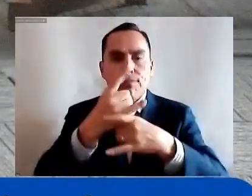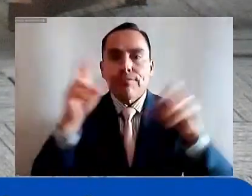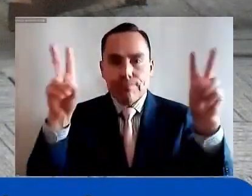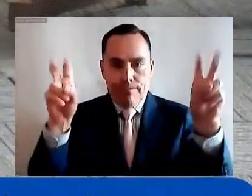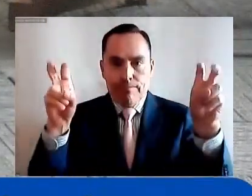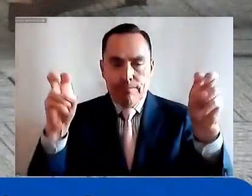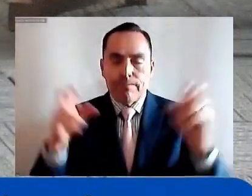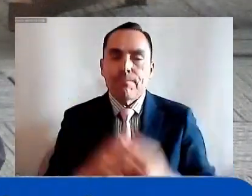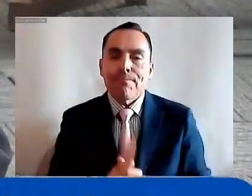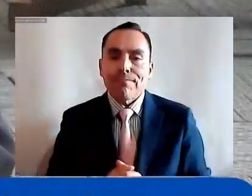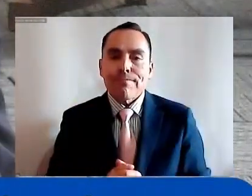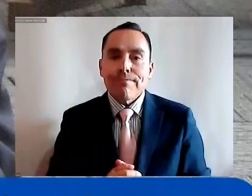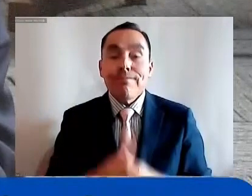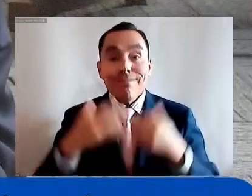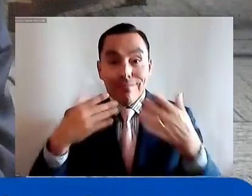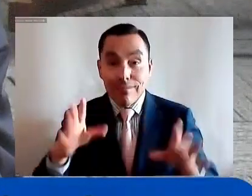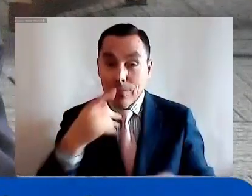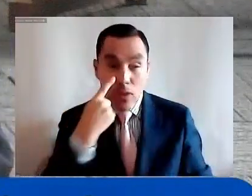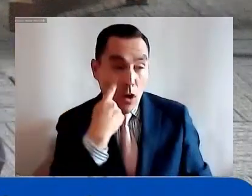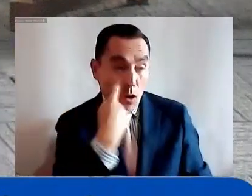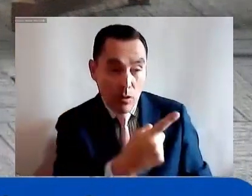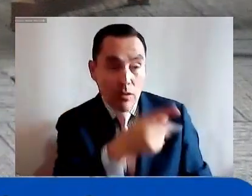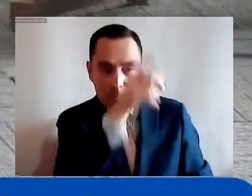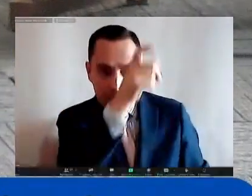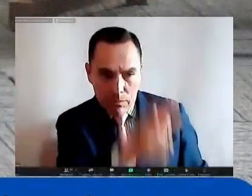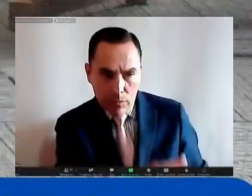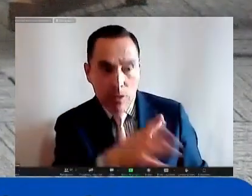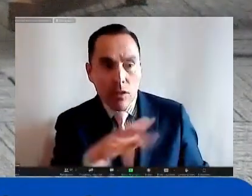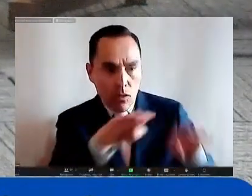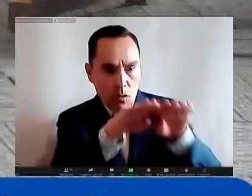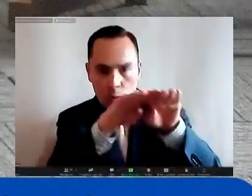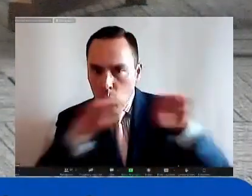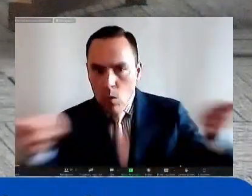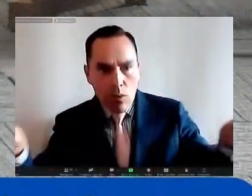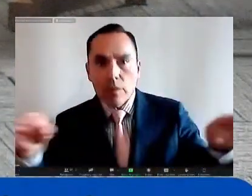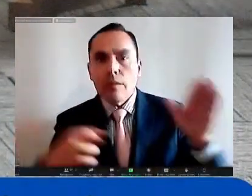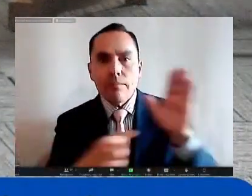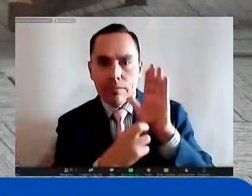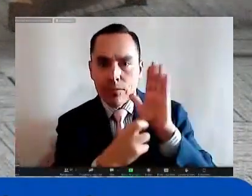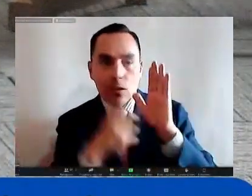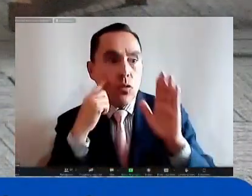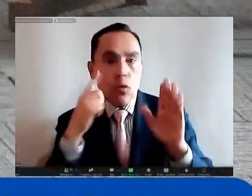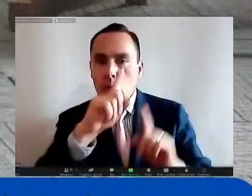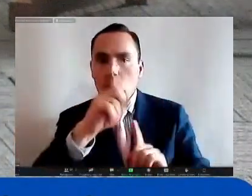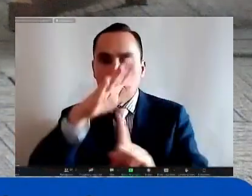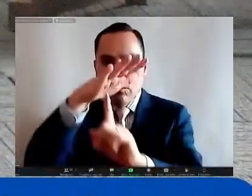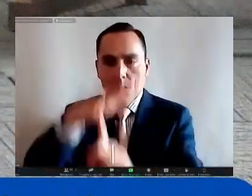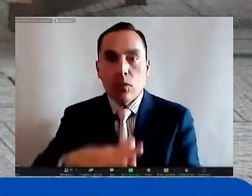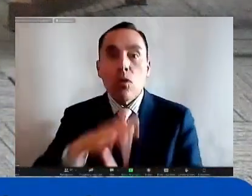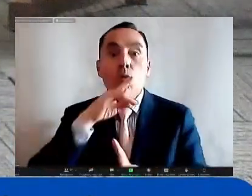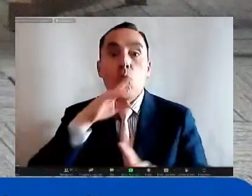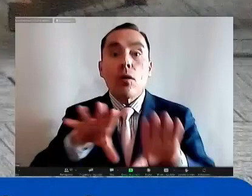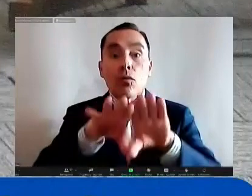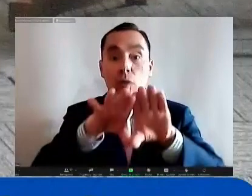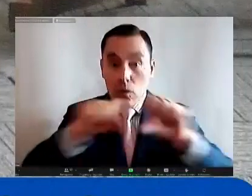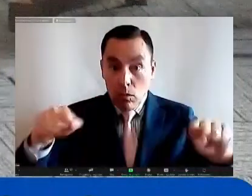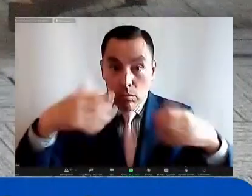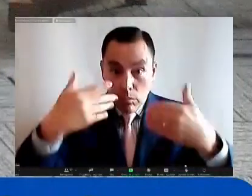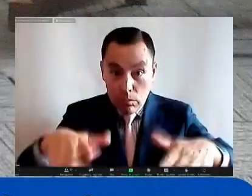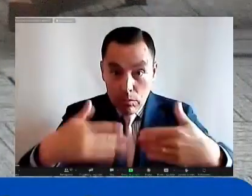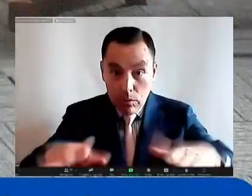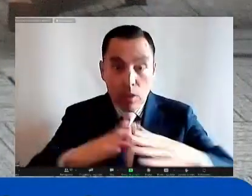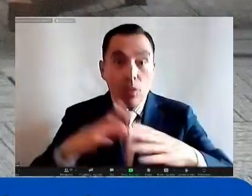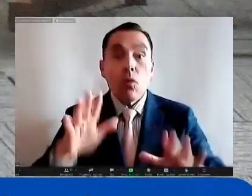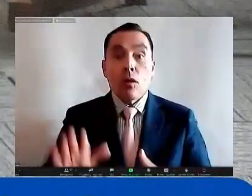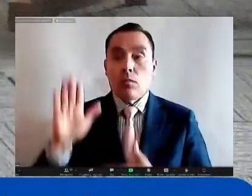El reconocimiento del principio de igualdad y no discriminación en los tratados, el compromiso de la